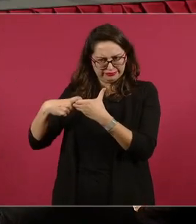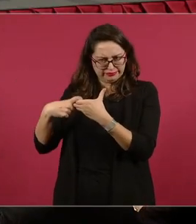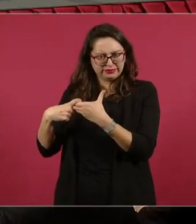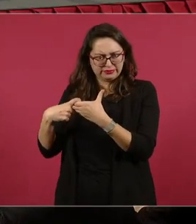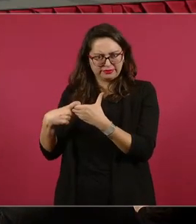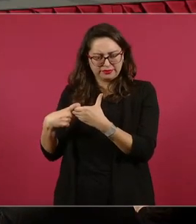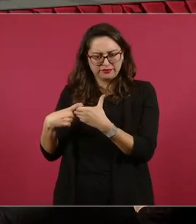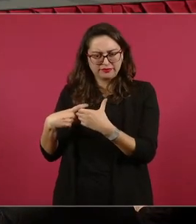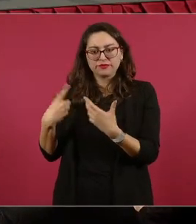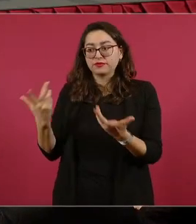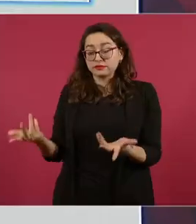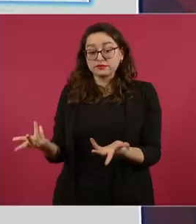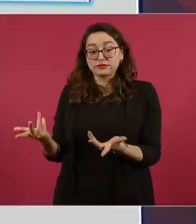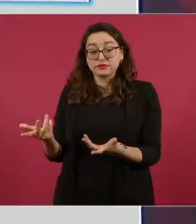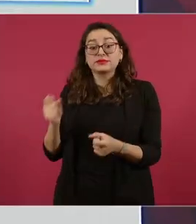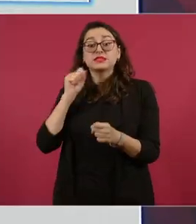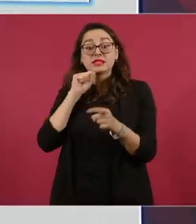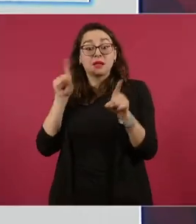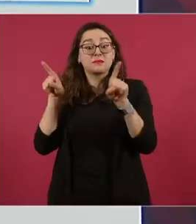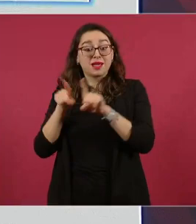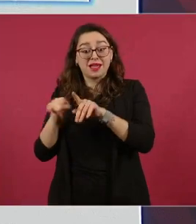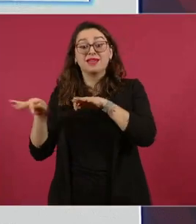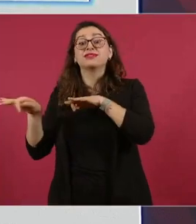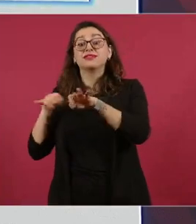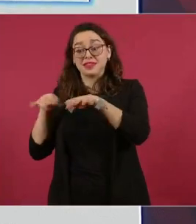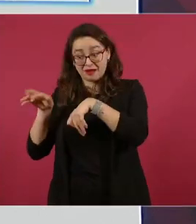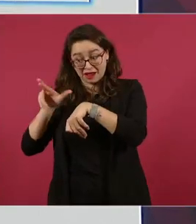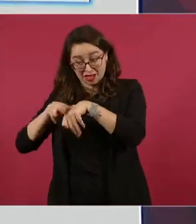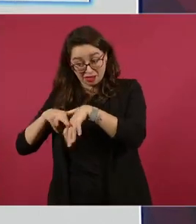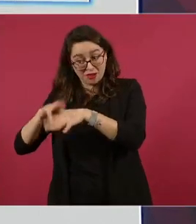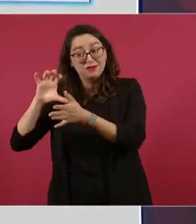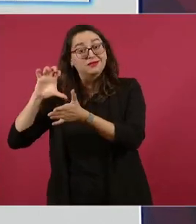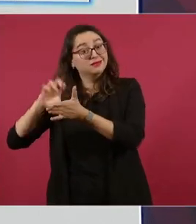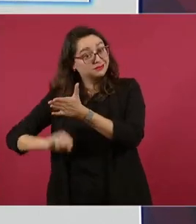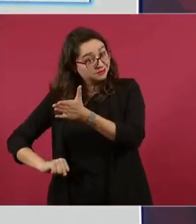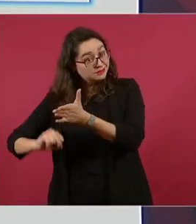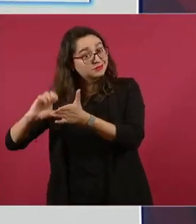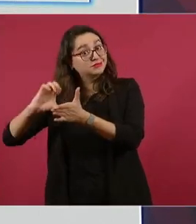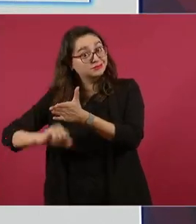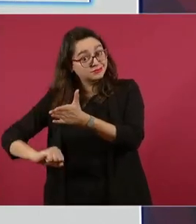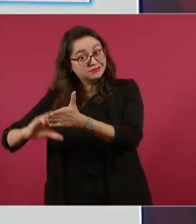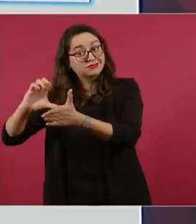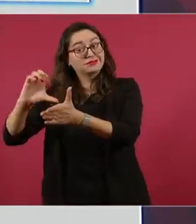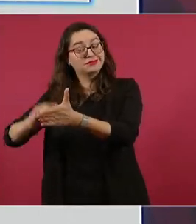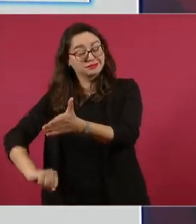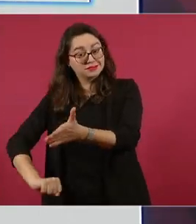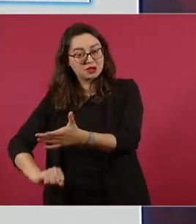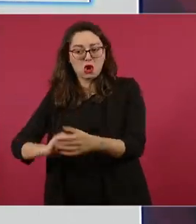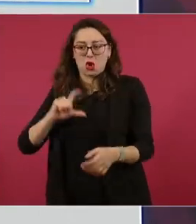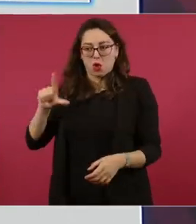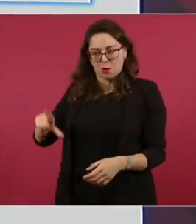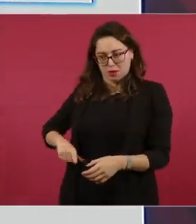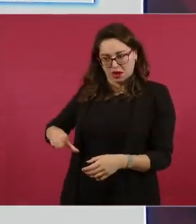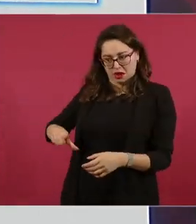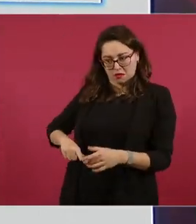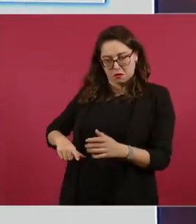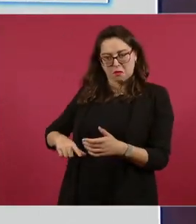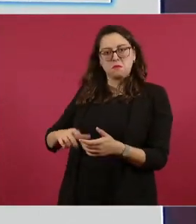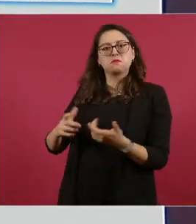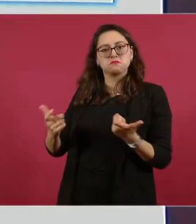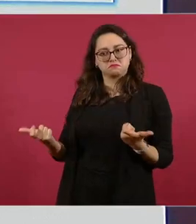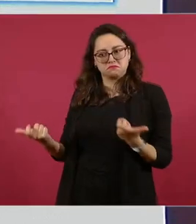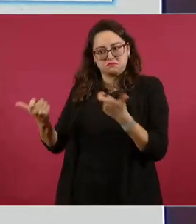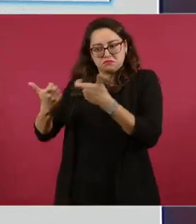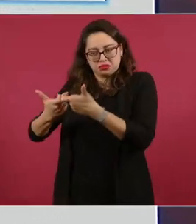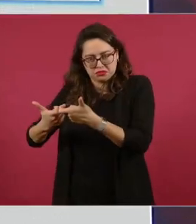que también se aporta y el gobierno aporta otra cantidad. Hicieron una reforma igual que la de